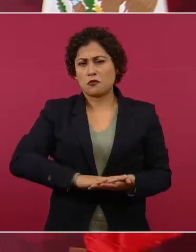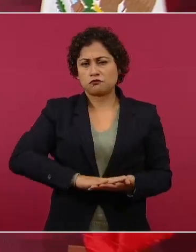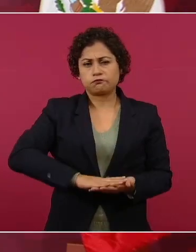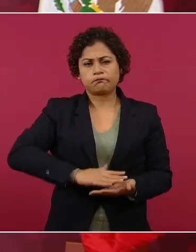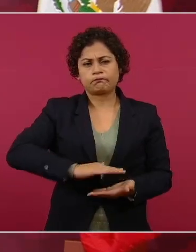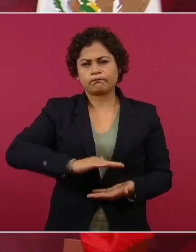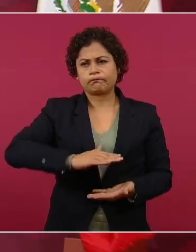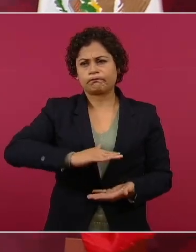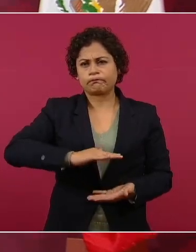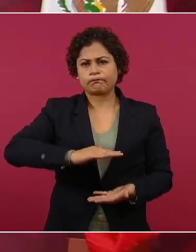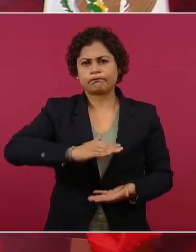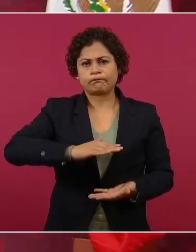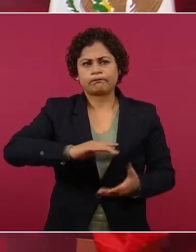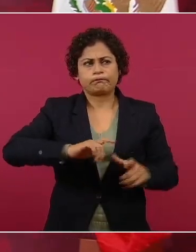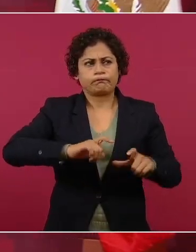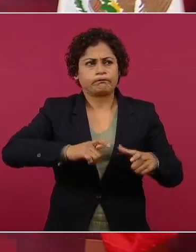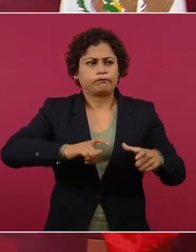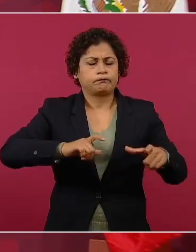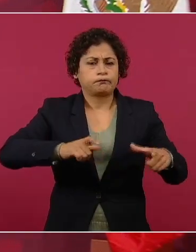y